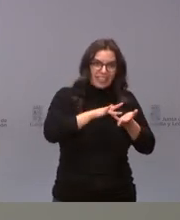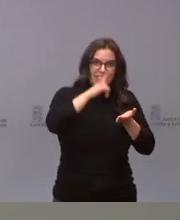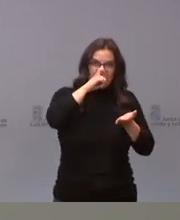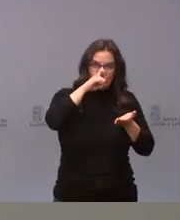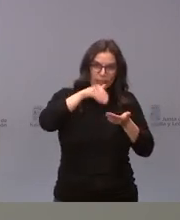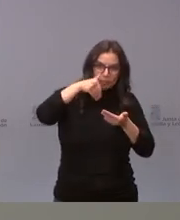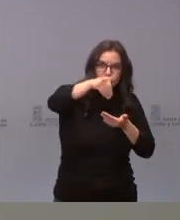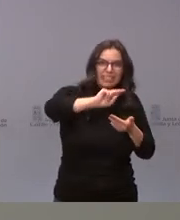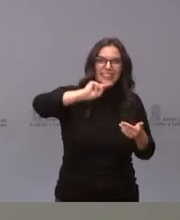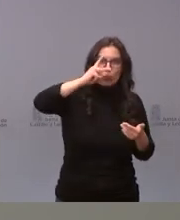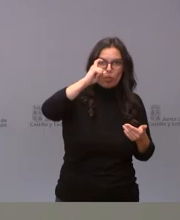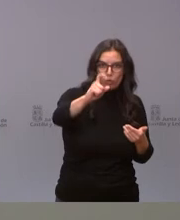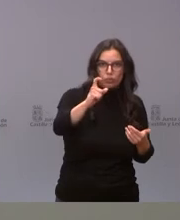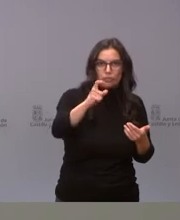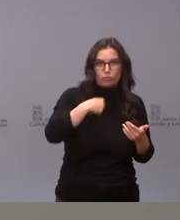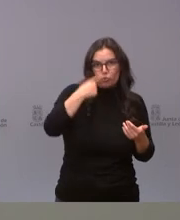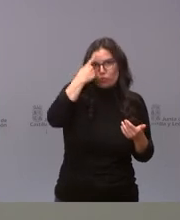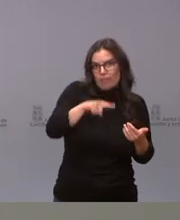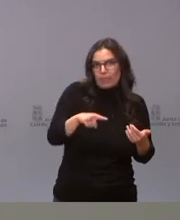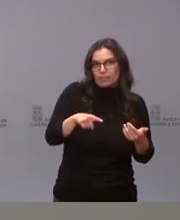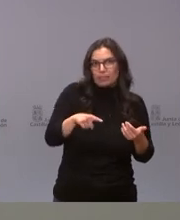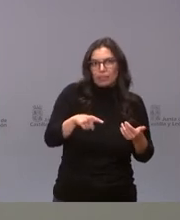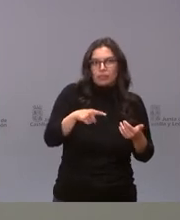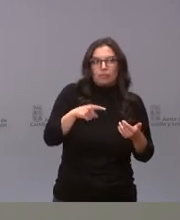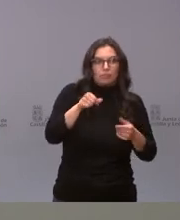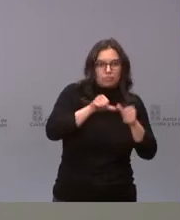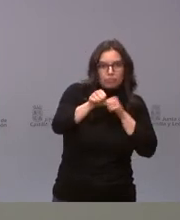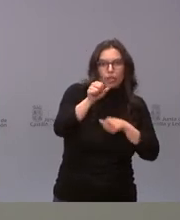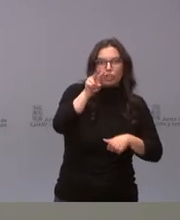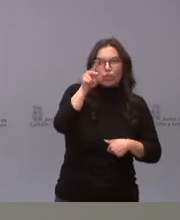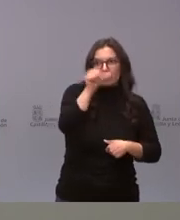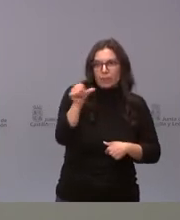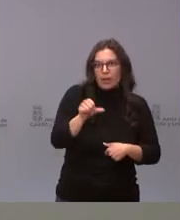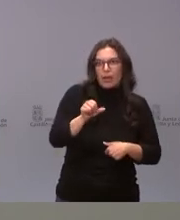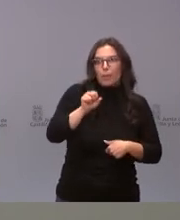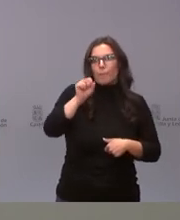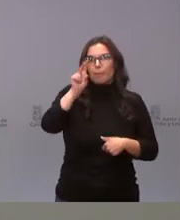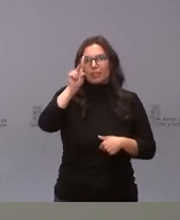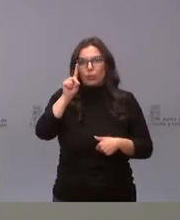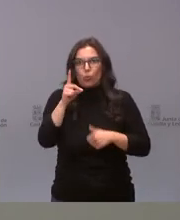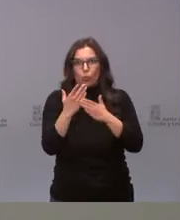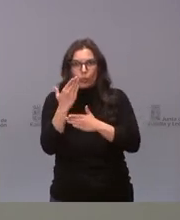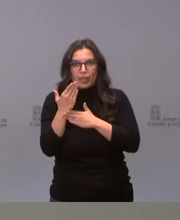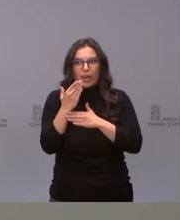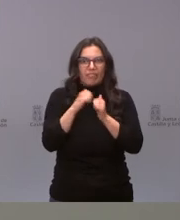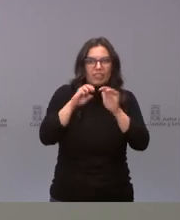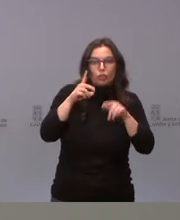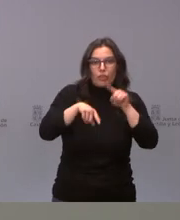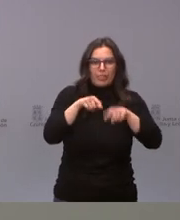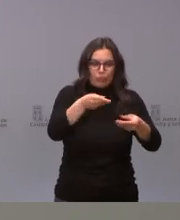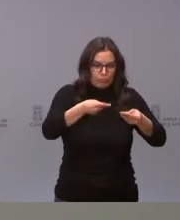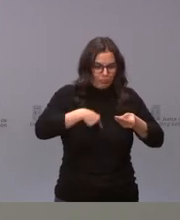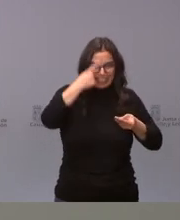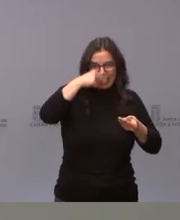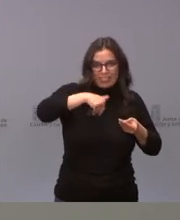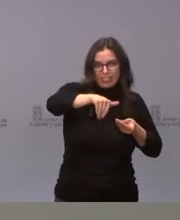dicen cuánto, y tú sabes si es a las 12 semanas o si es a los 21 días o es a los 28. Entonces, en